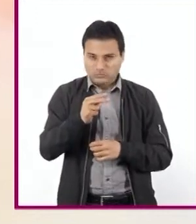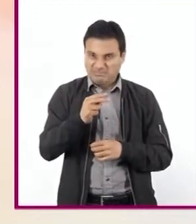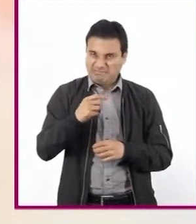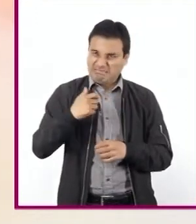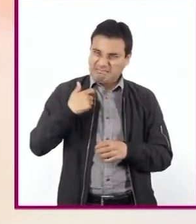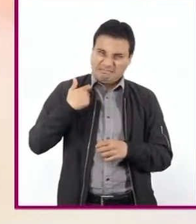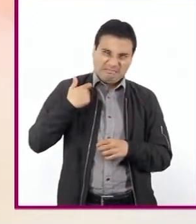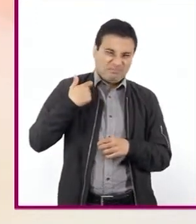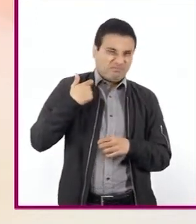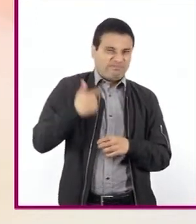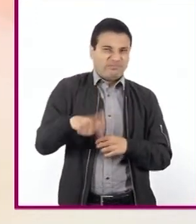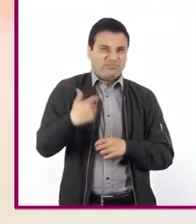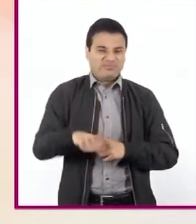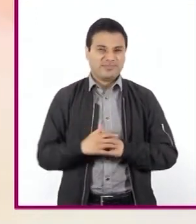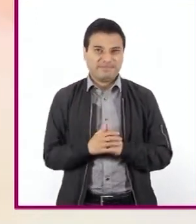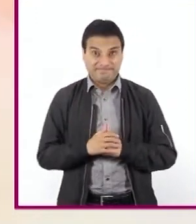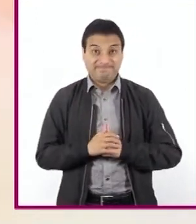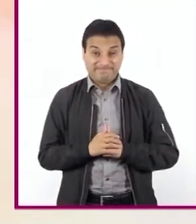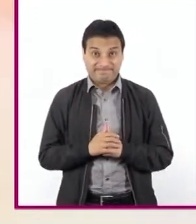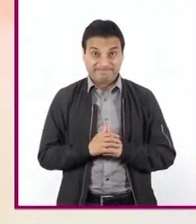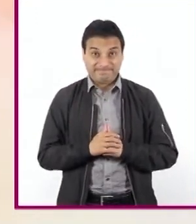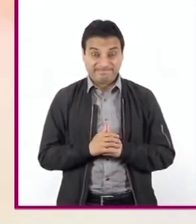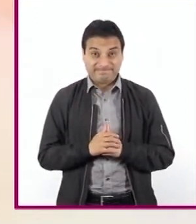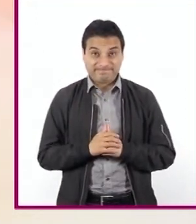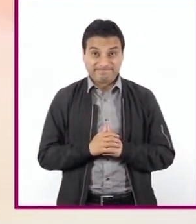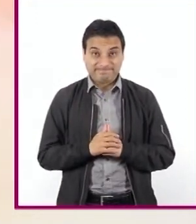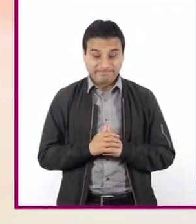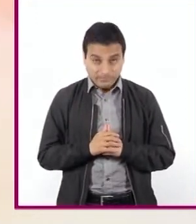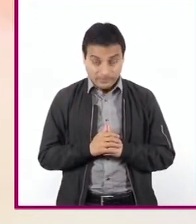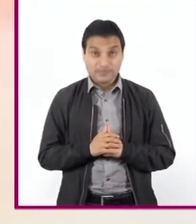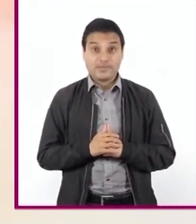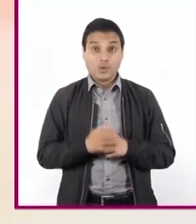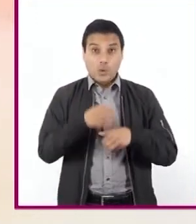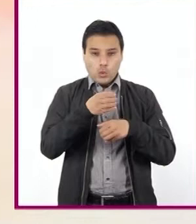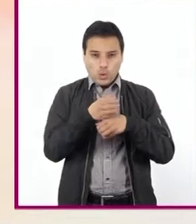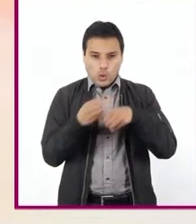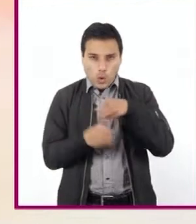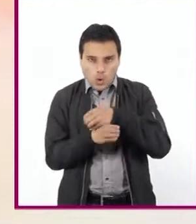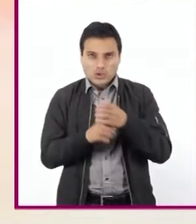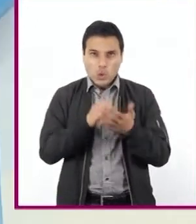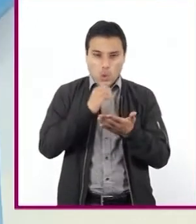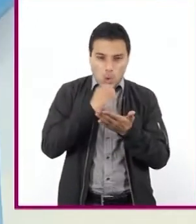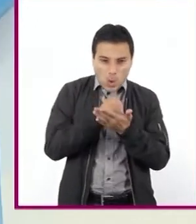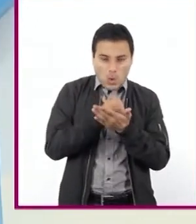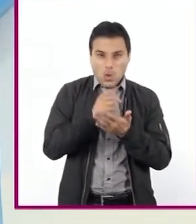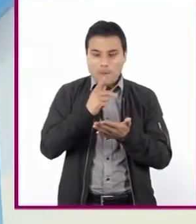a pesar de la enorme desproporción con que esa riqueza estaba repartida.